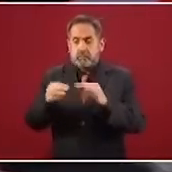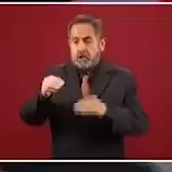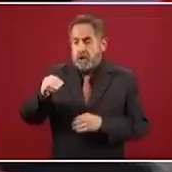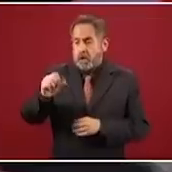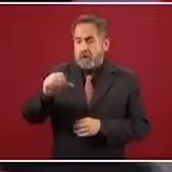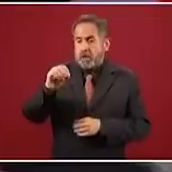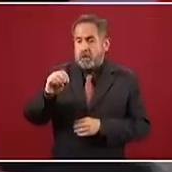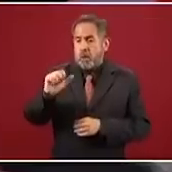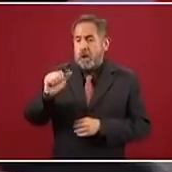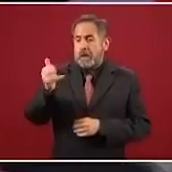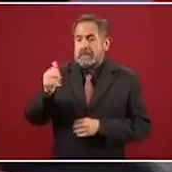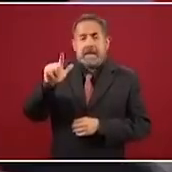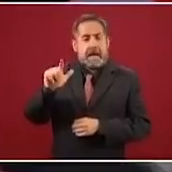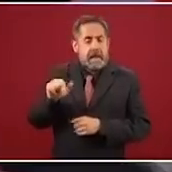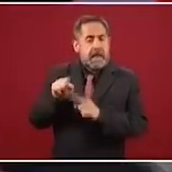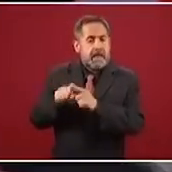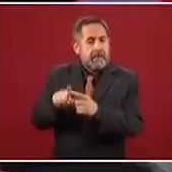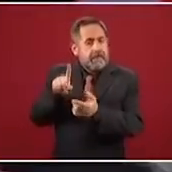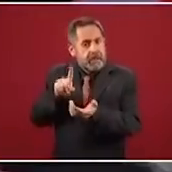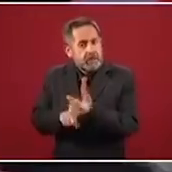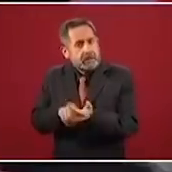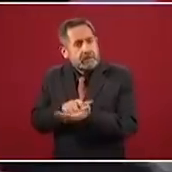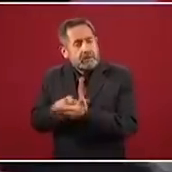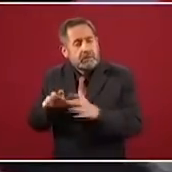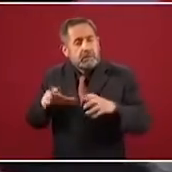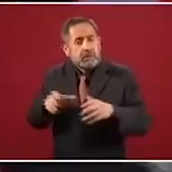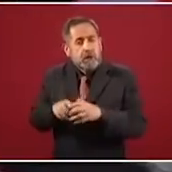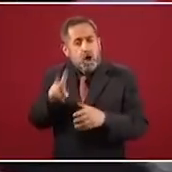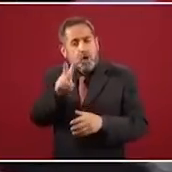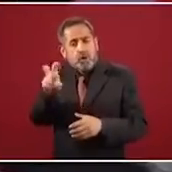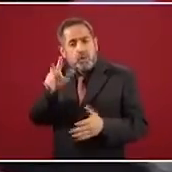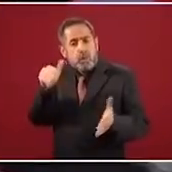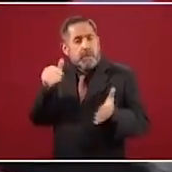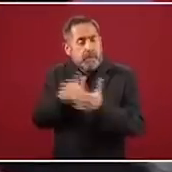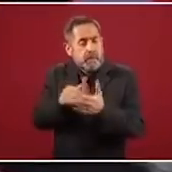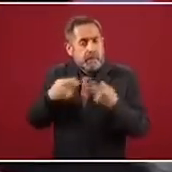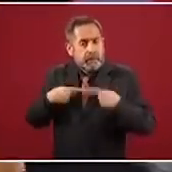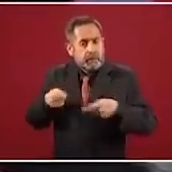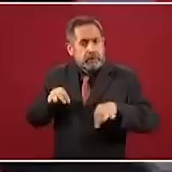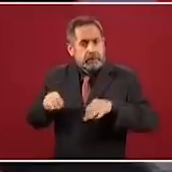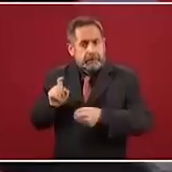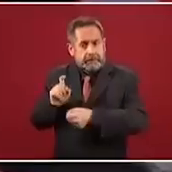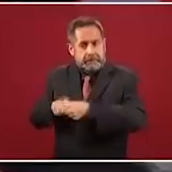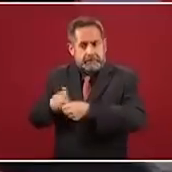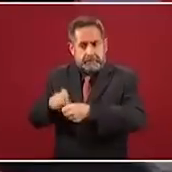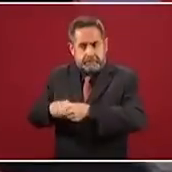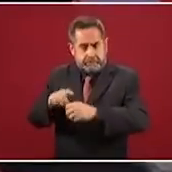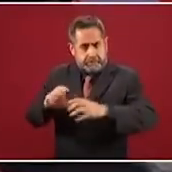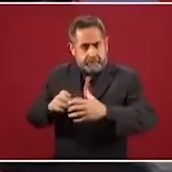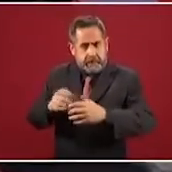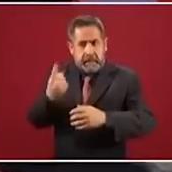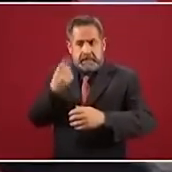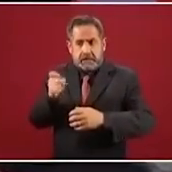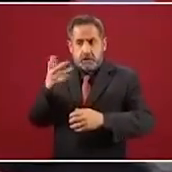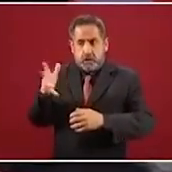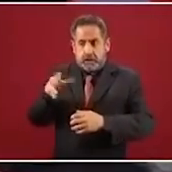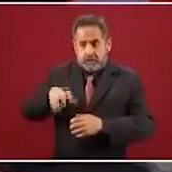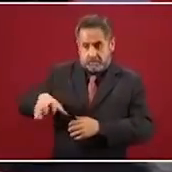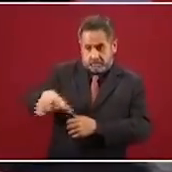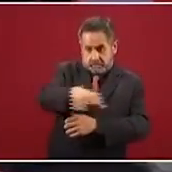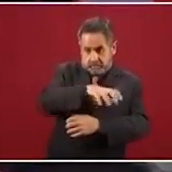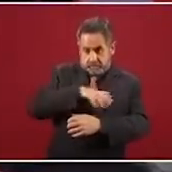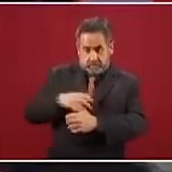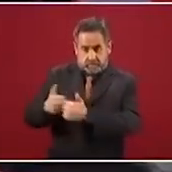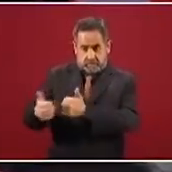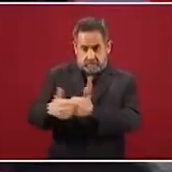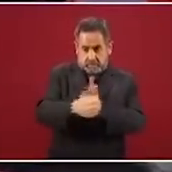Antonio García Ayala cuenta con cerca de 250 mil trabajadores con 110 secciones en donde